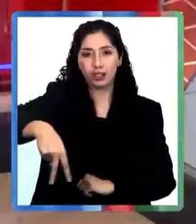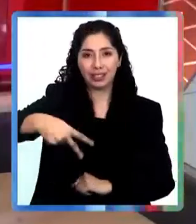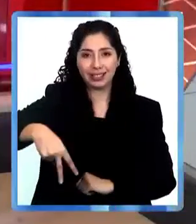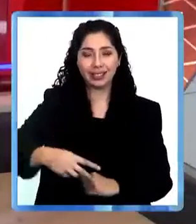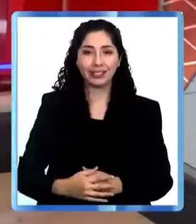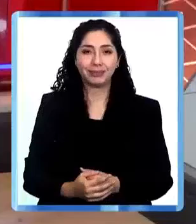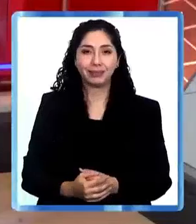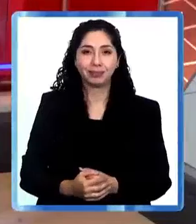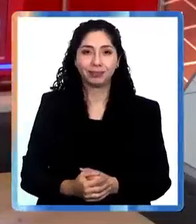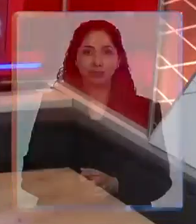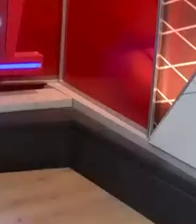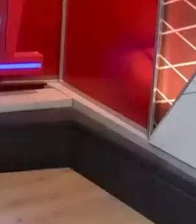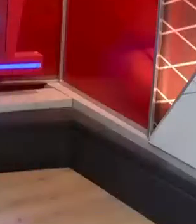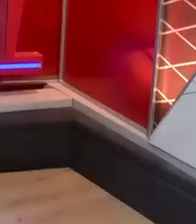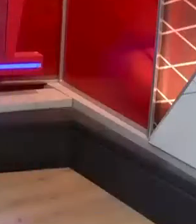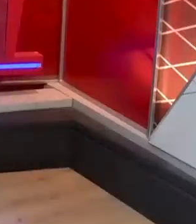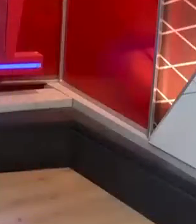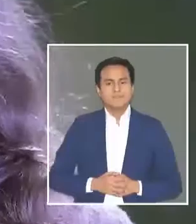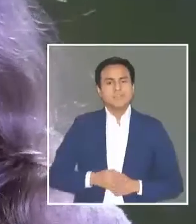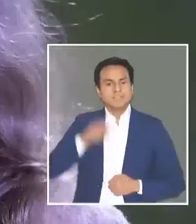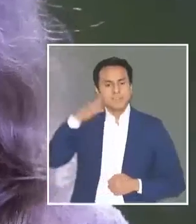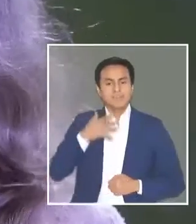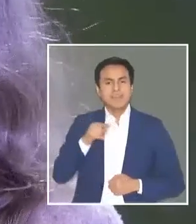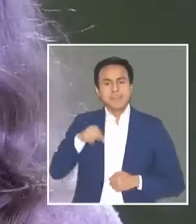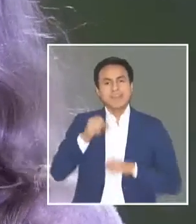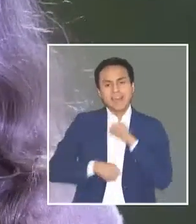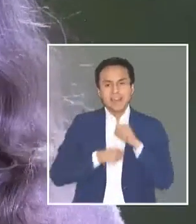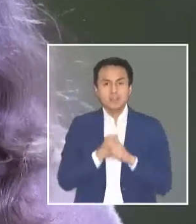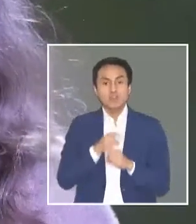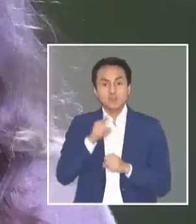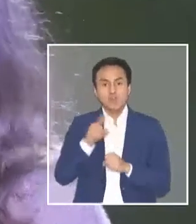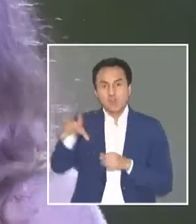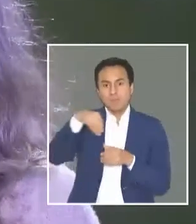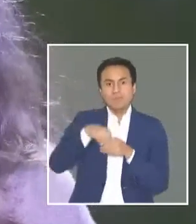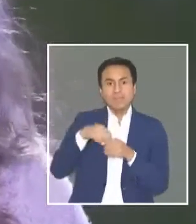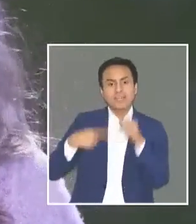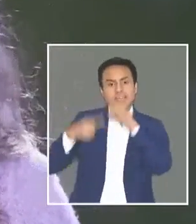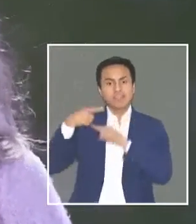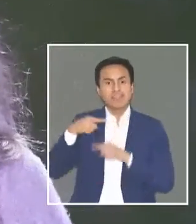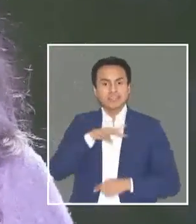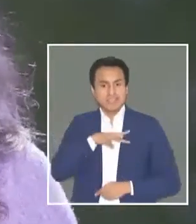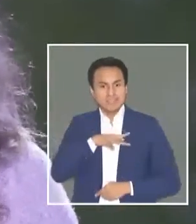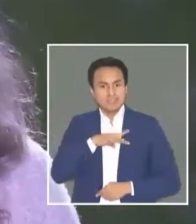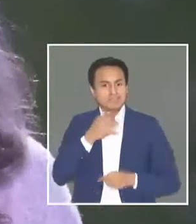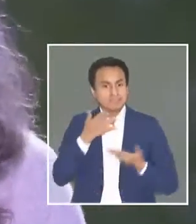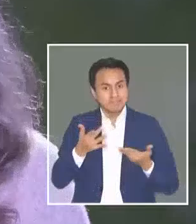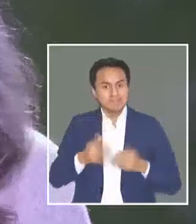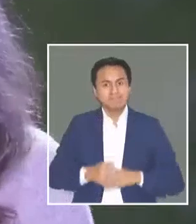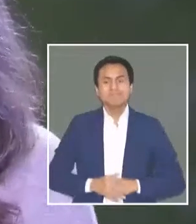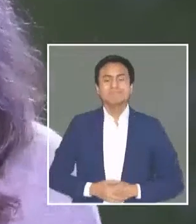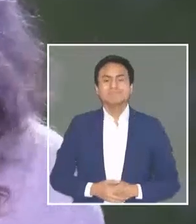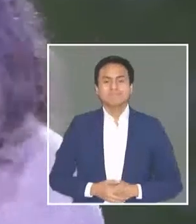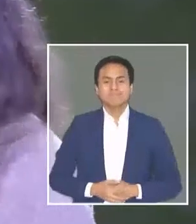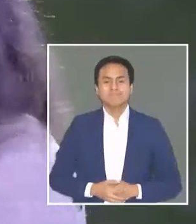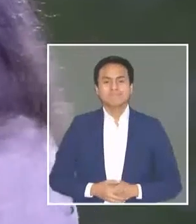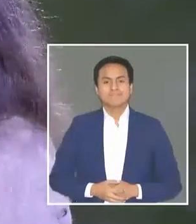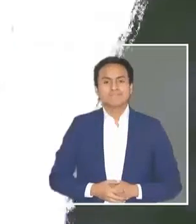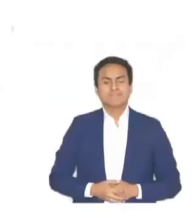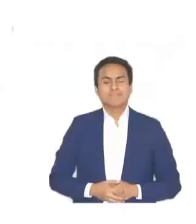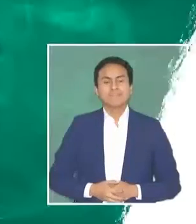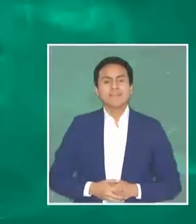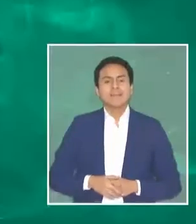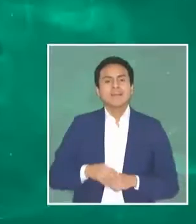noticias sabes porque este año serás un personaje de la historia de chile